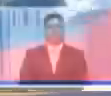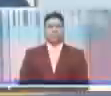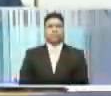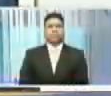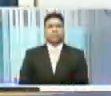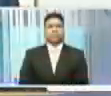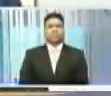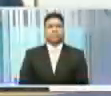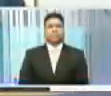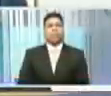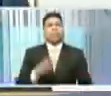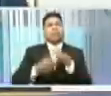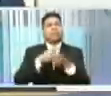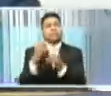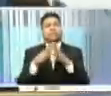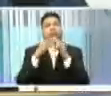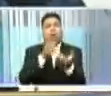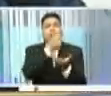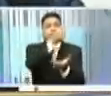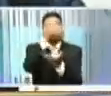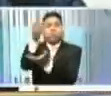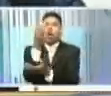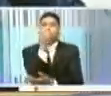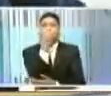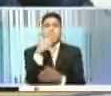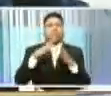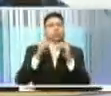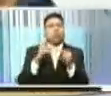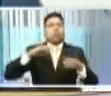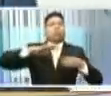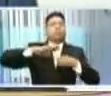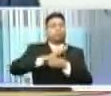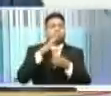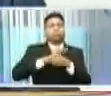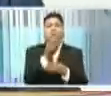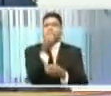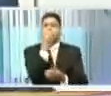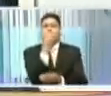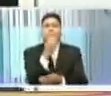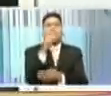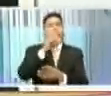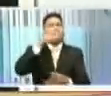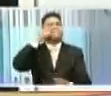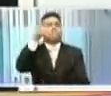el abastecimiento y garantizar la soberanía alimentaria del pueblo,